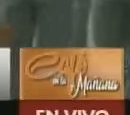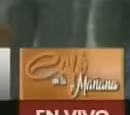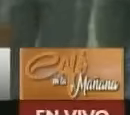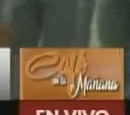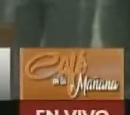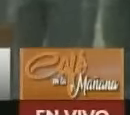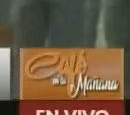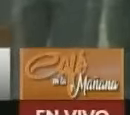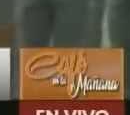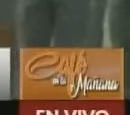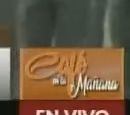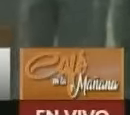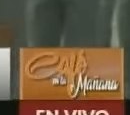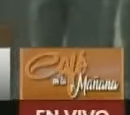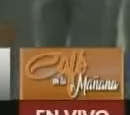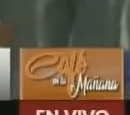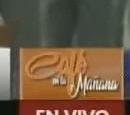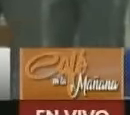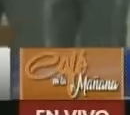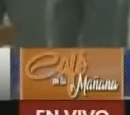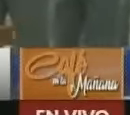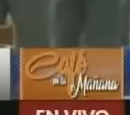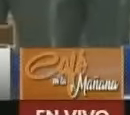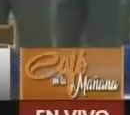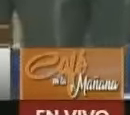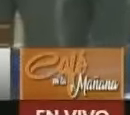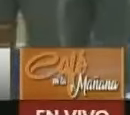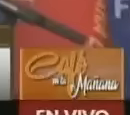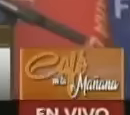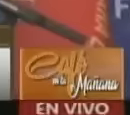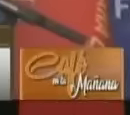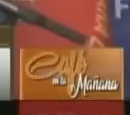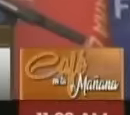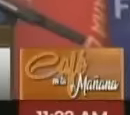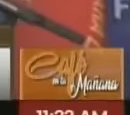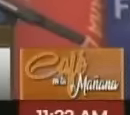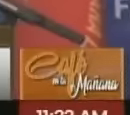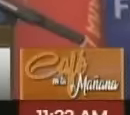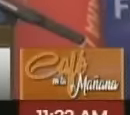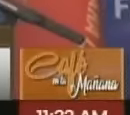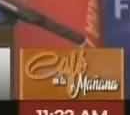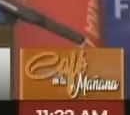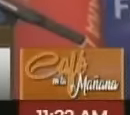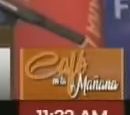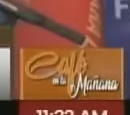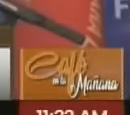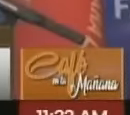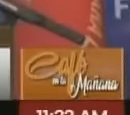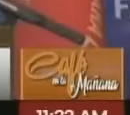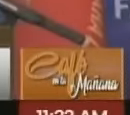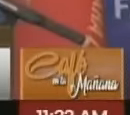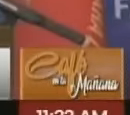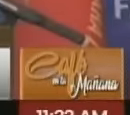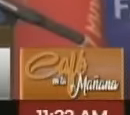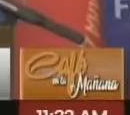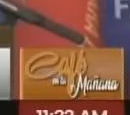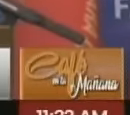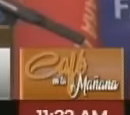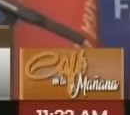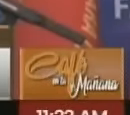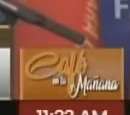Buenos días a todo el pueblo de Venezuela, desde aquí, desde el ilustre